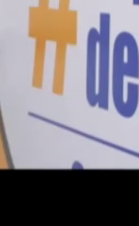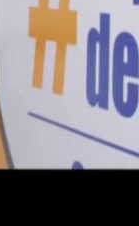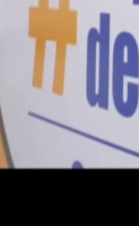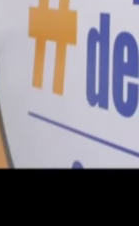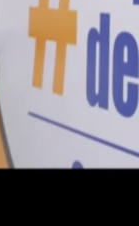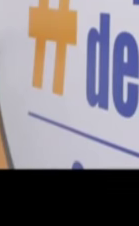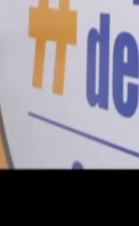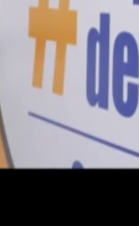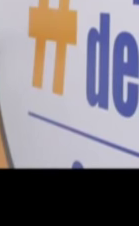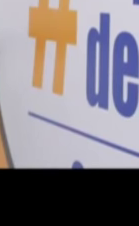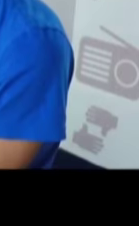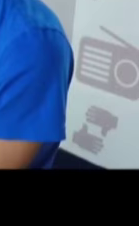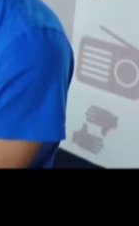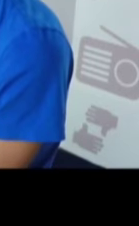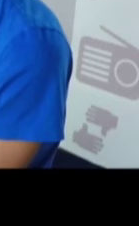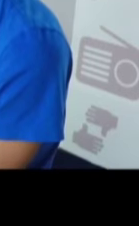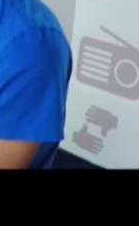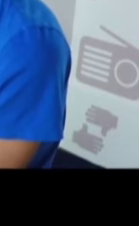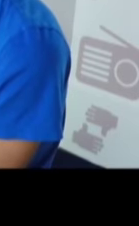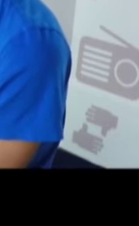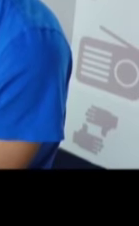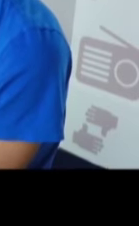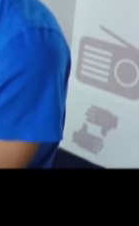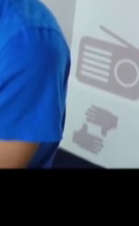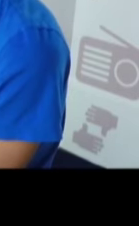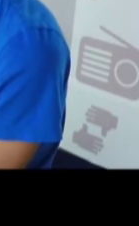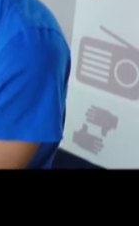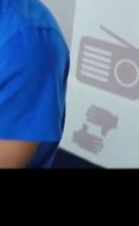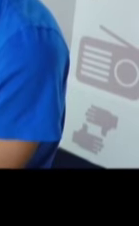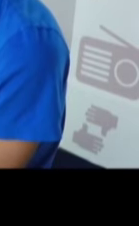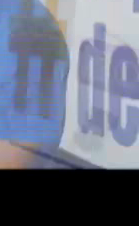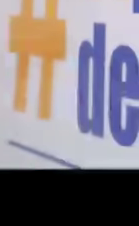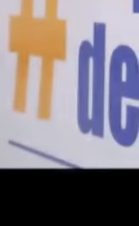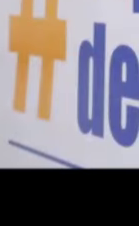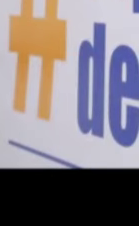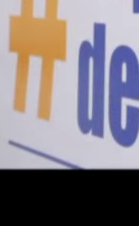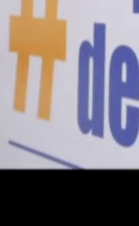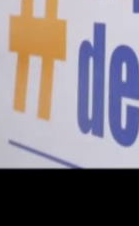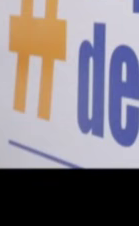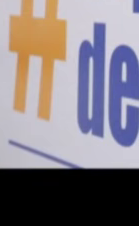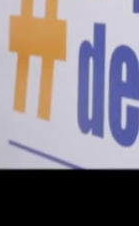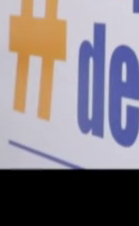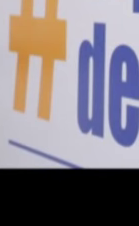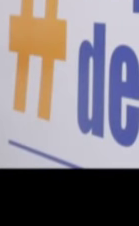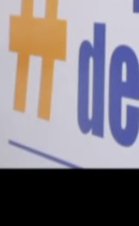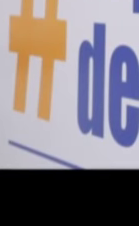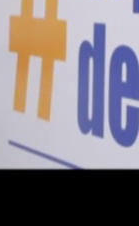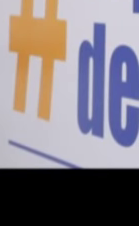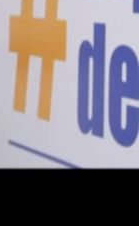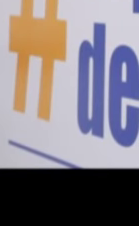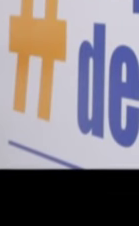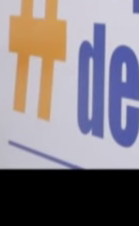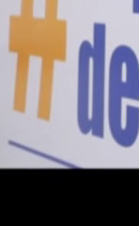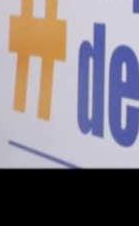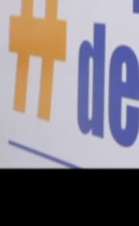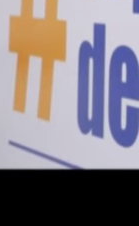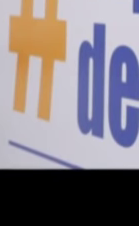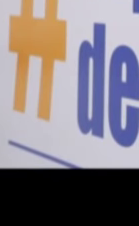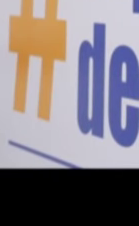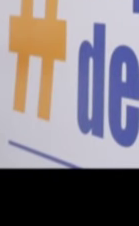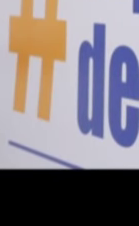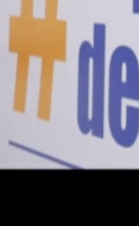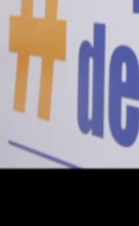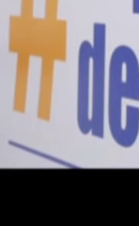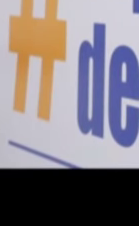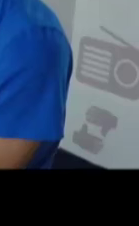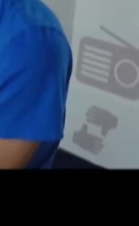escuche, puedas decir tus cosas, y la gente tomará de eso lo que ellos interpreten,